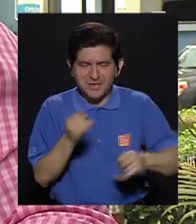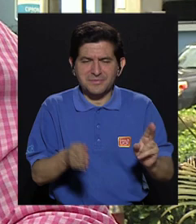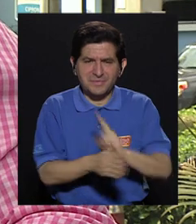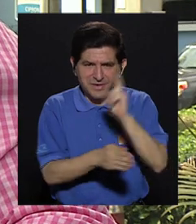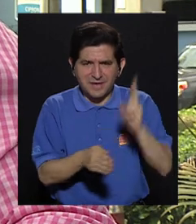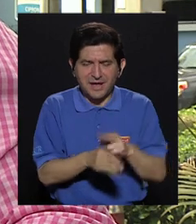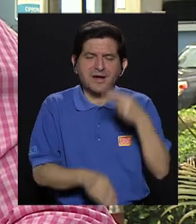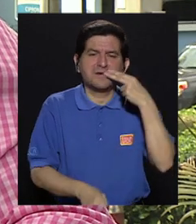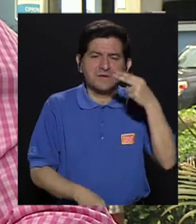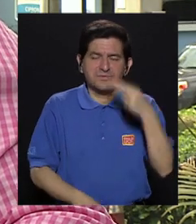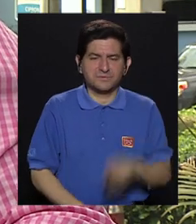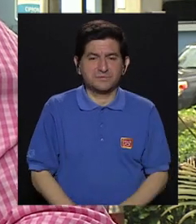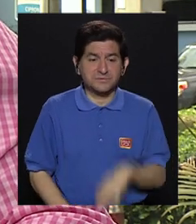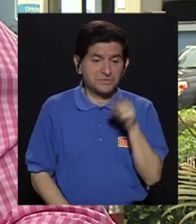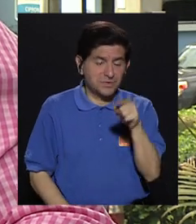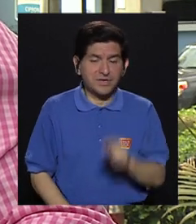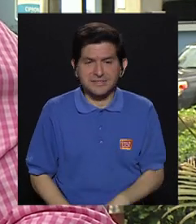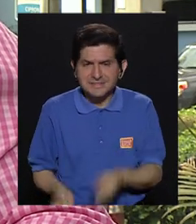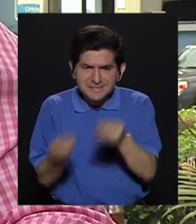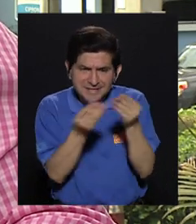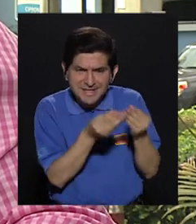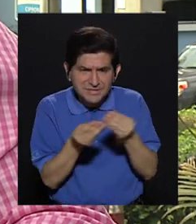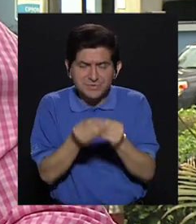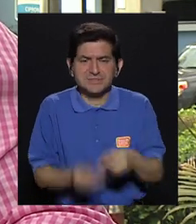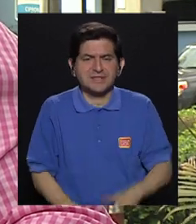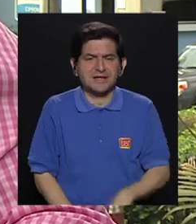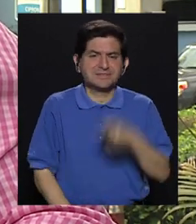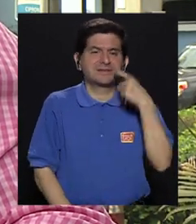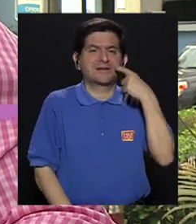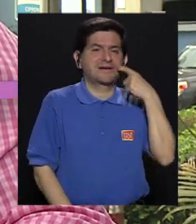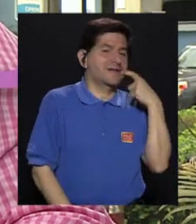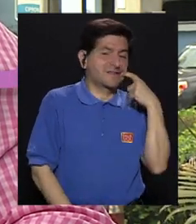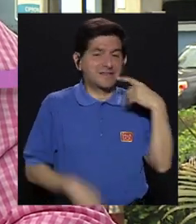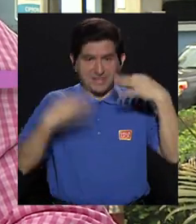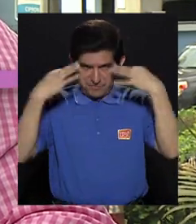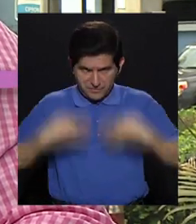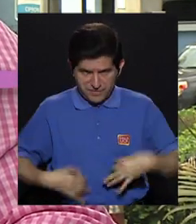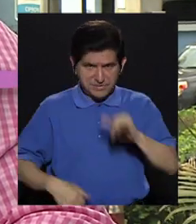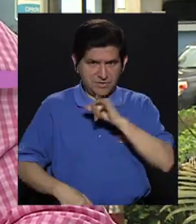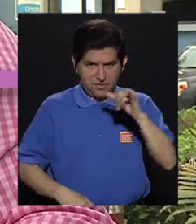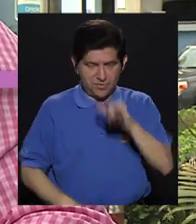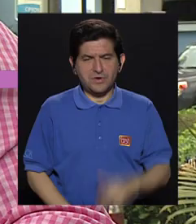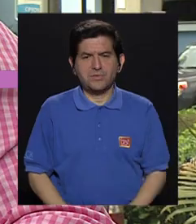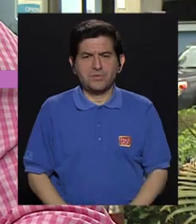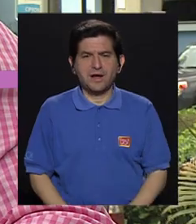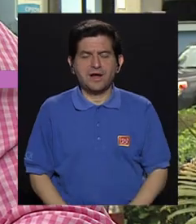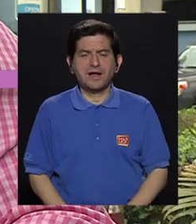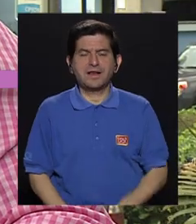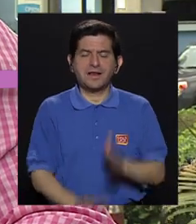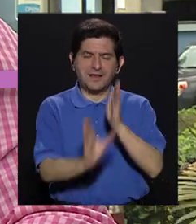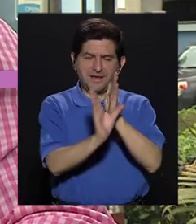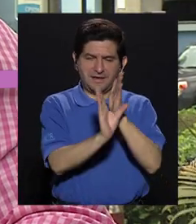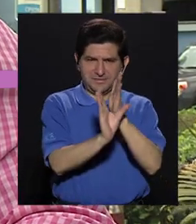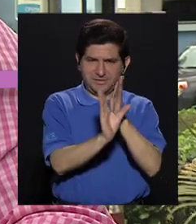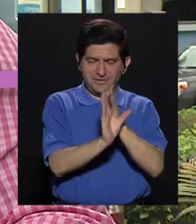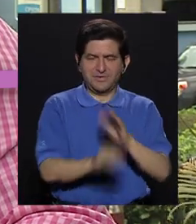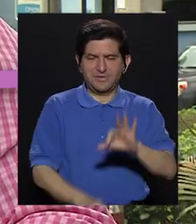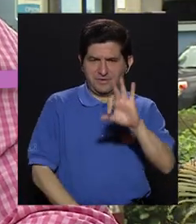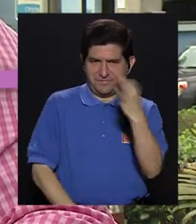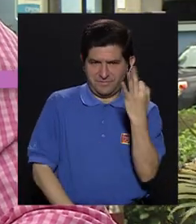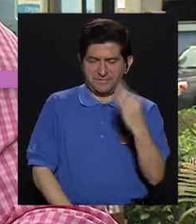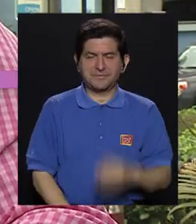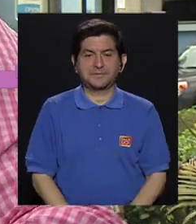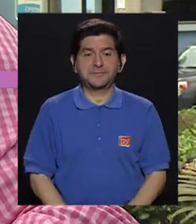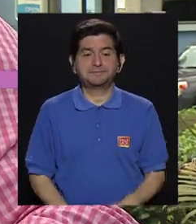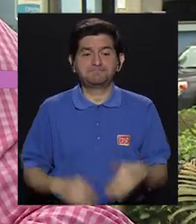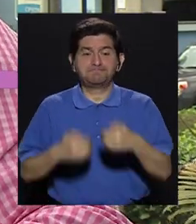consumo de tabaco porque es una sustancia no solamente adictiva a nivel físico, sino también a nivel psicológico. Y